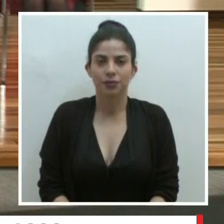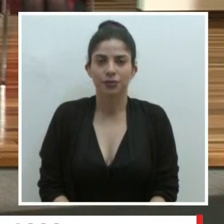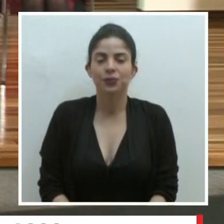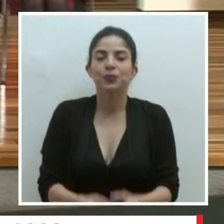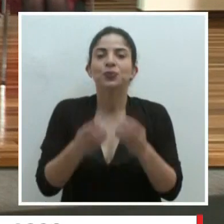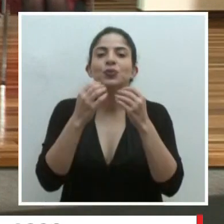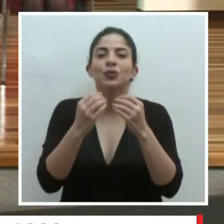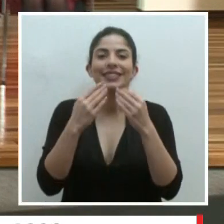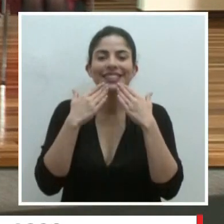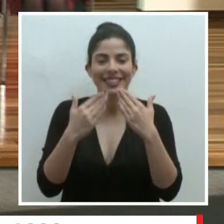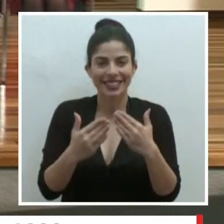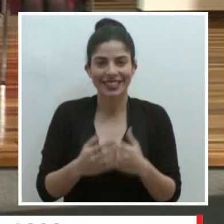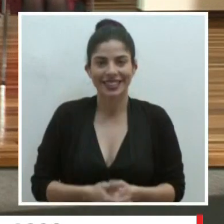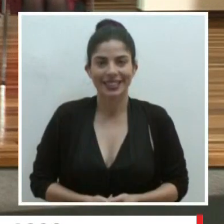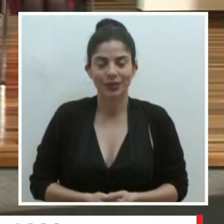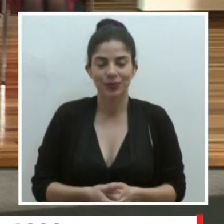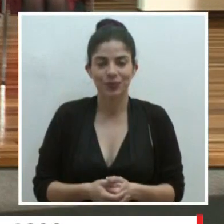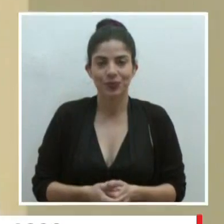Muchas gracias.